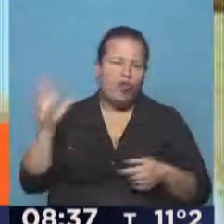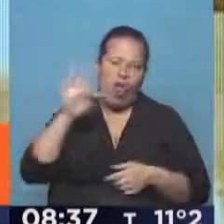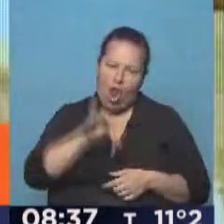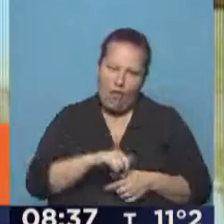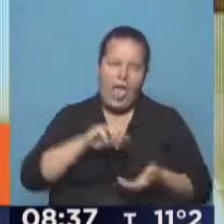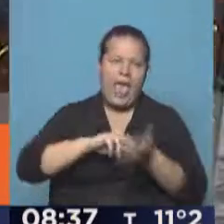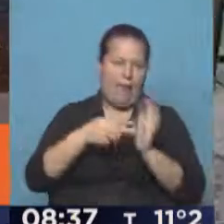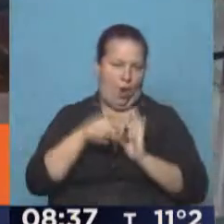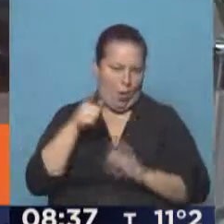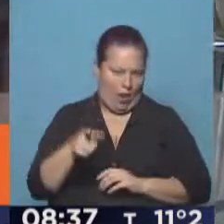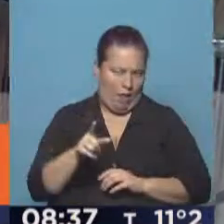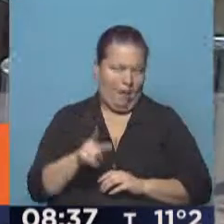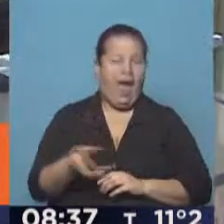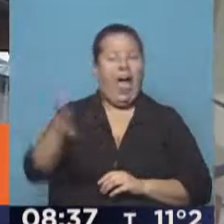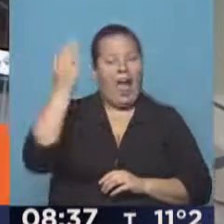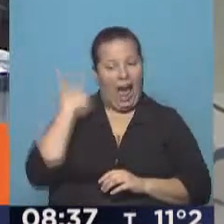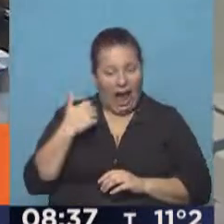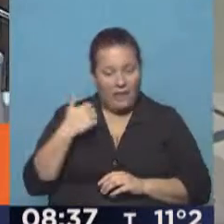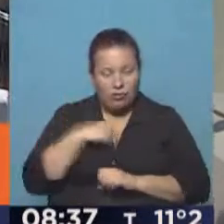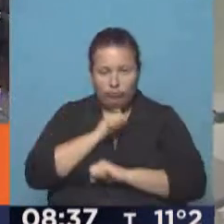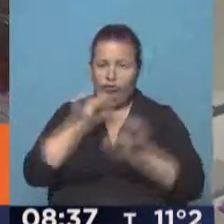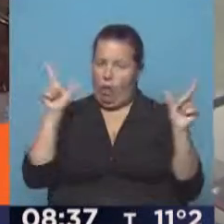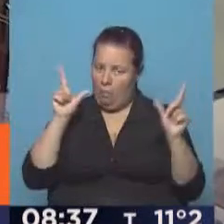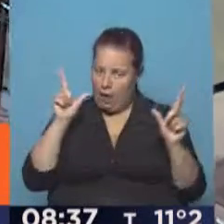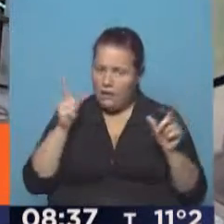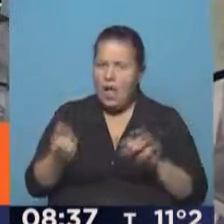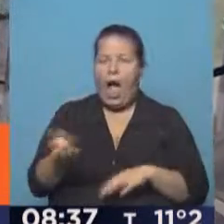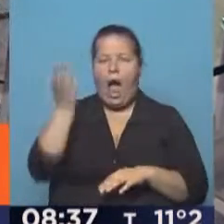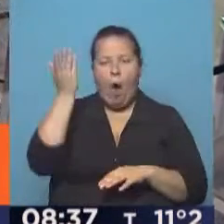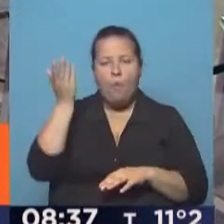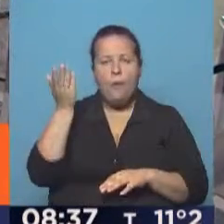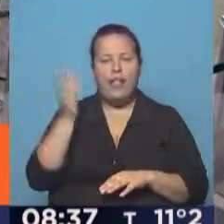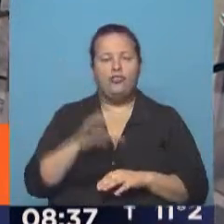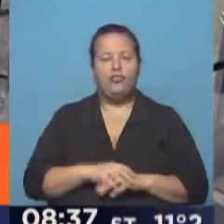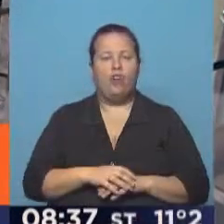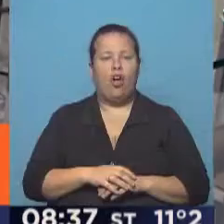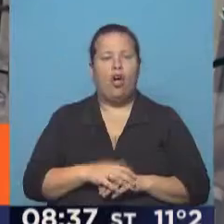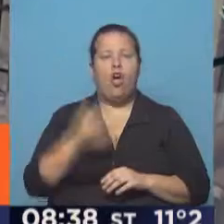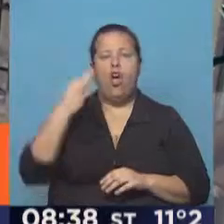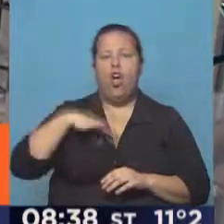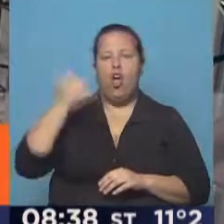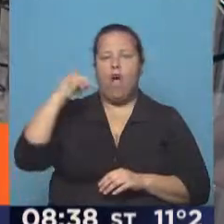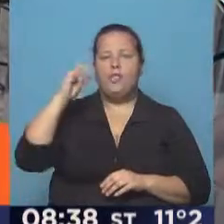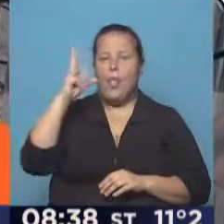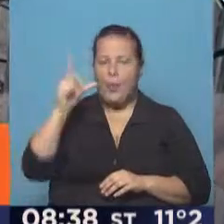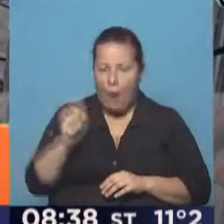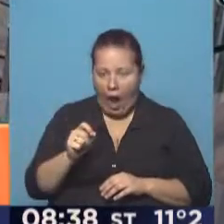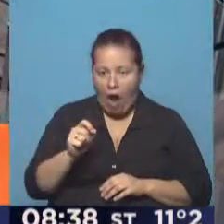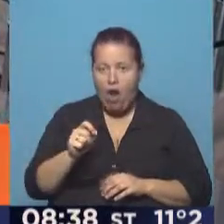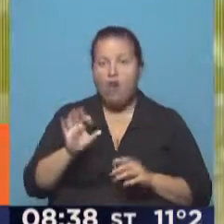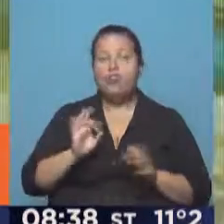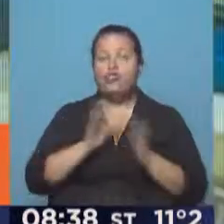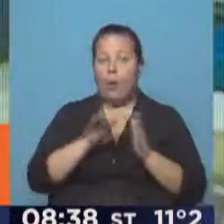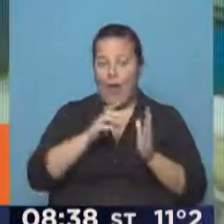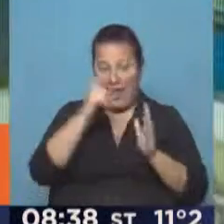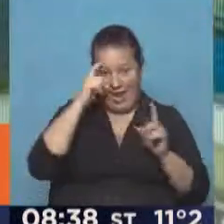la problemática. Ayer nos desayunamos con un aumento en las comisiones bancarias. En lo que va del año,